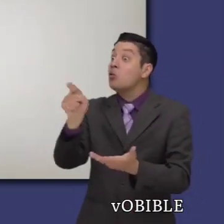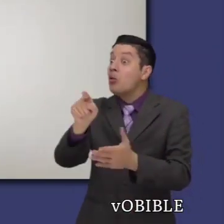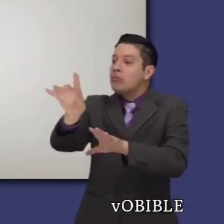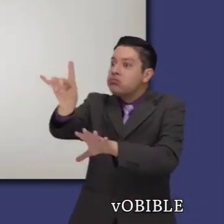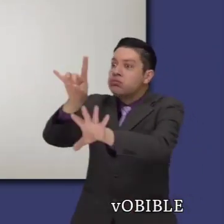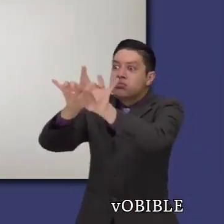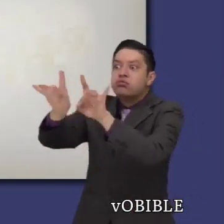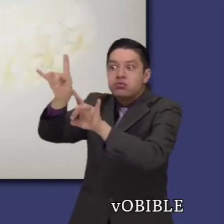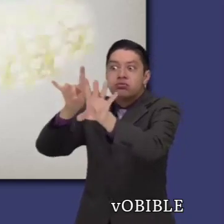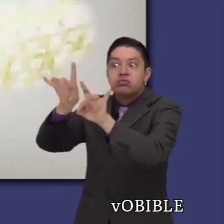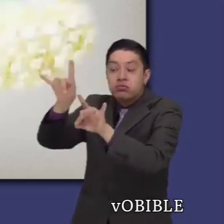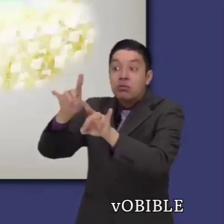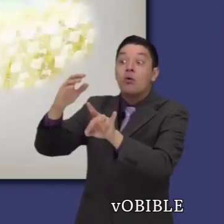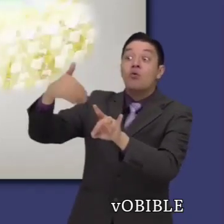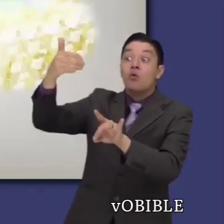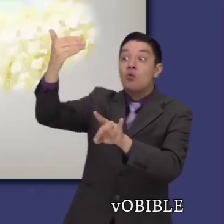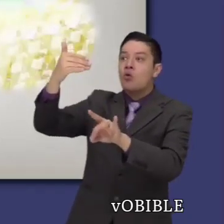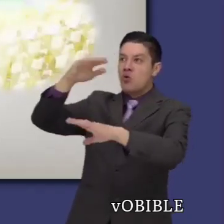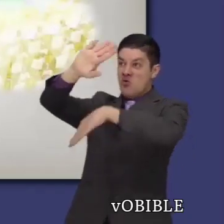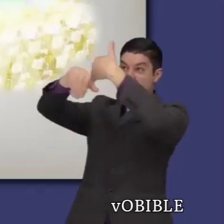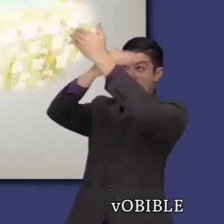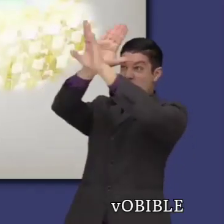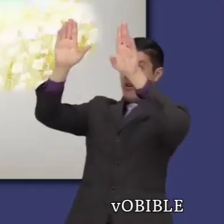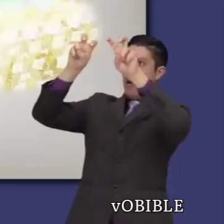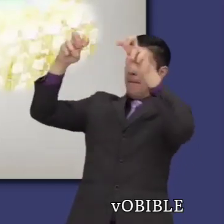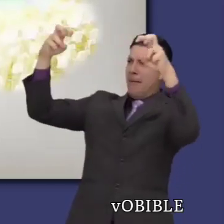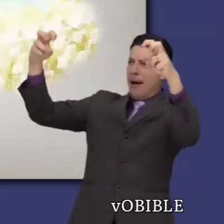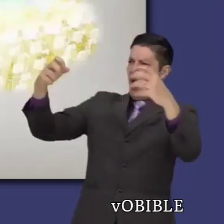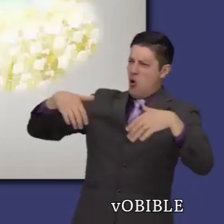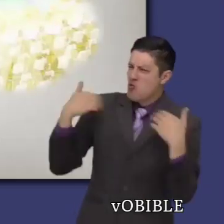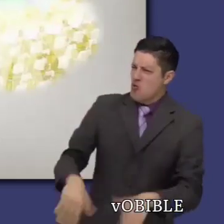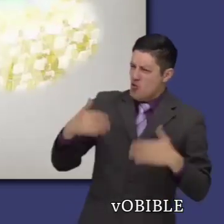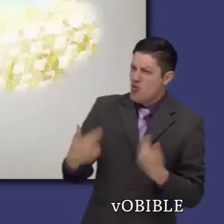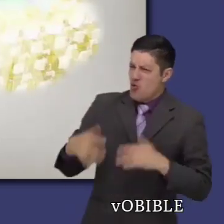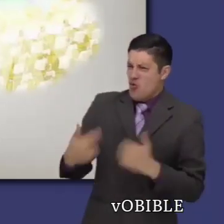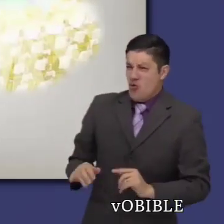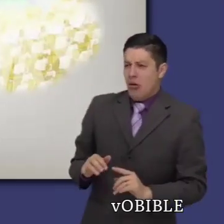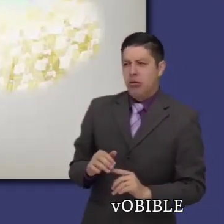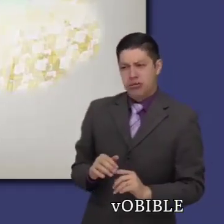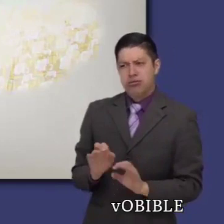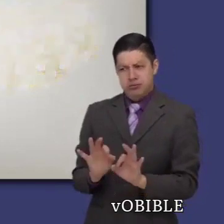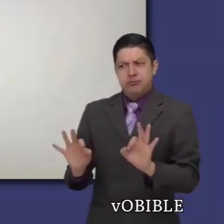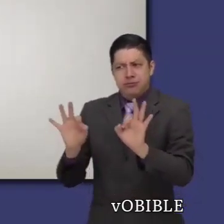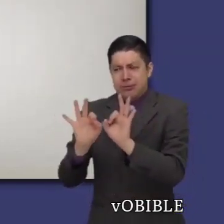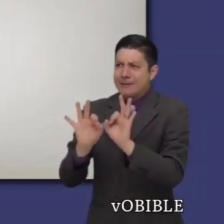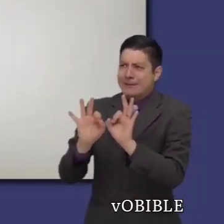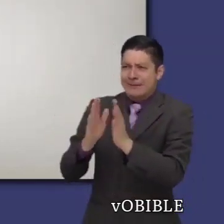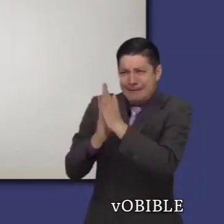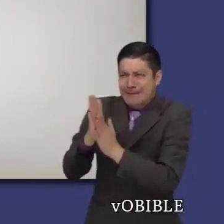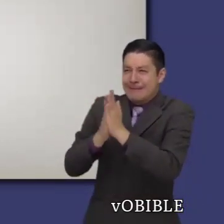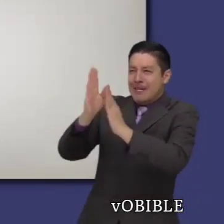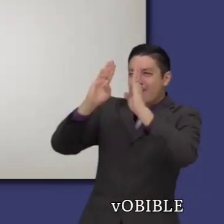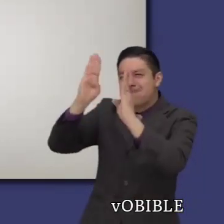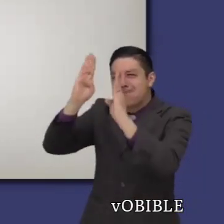leales, recibirían la herencia que no se marchita y que estaba reservada para ellos en los cielos. Por eso debían preparar su